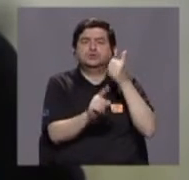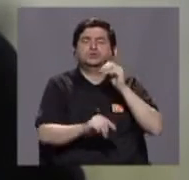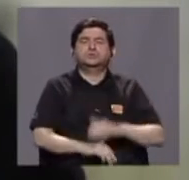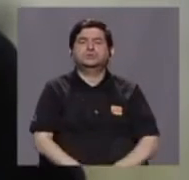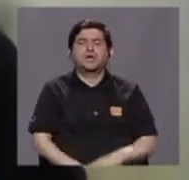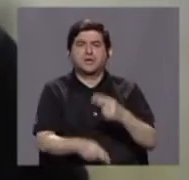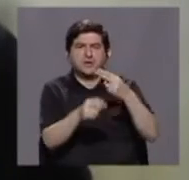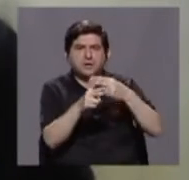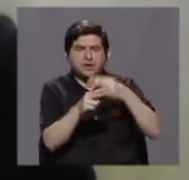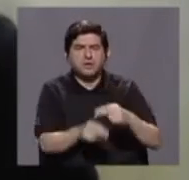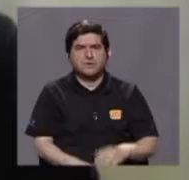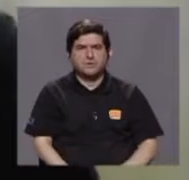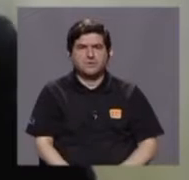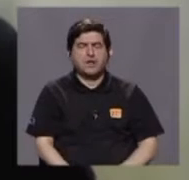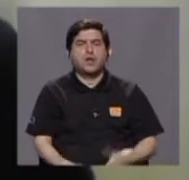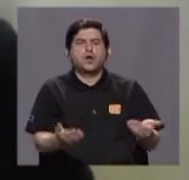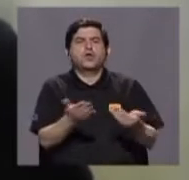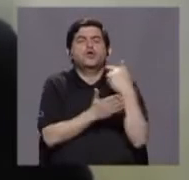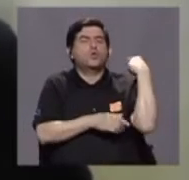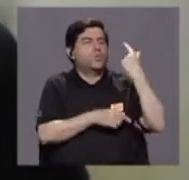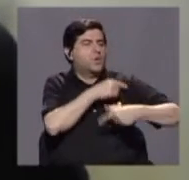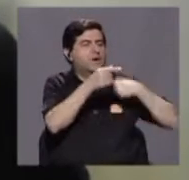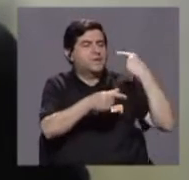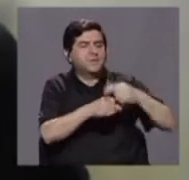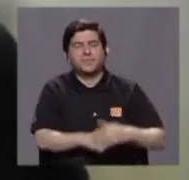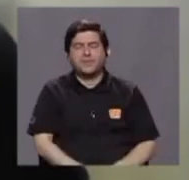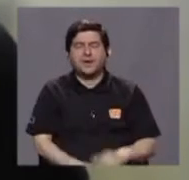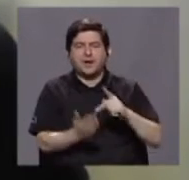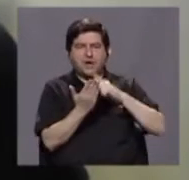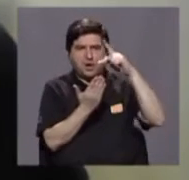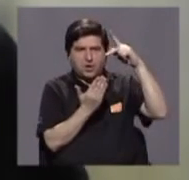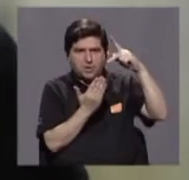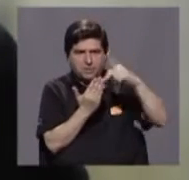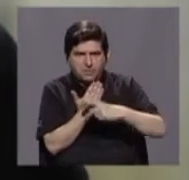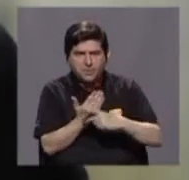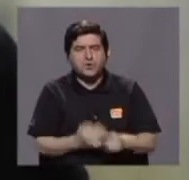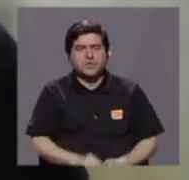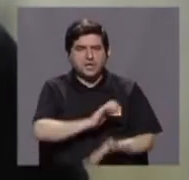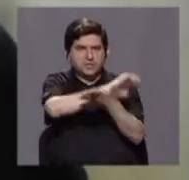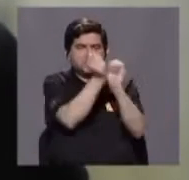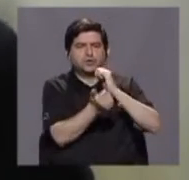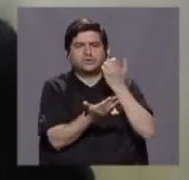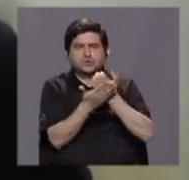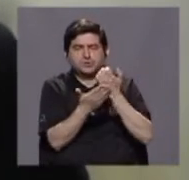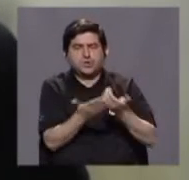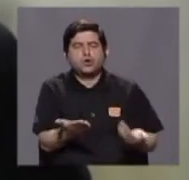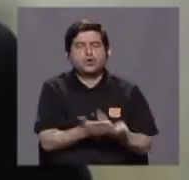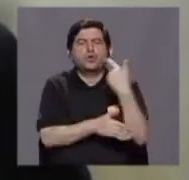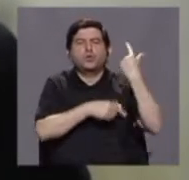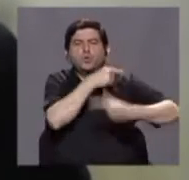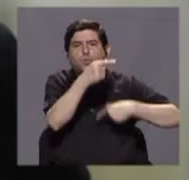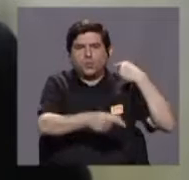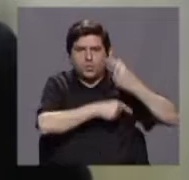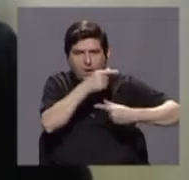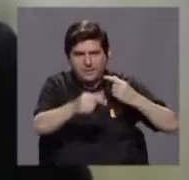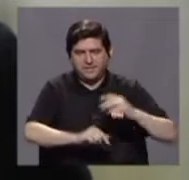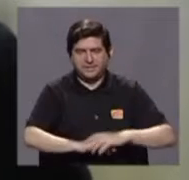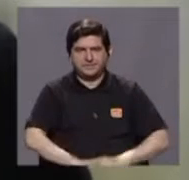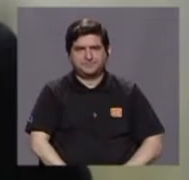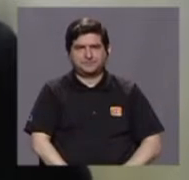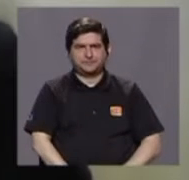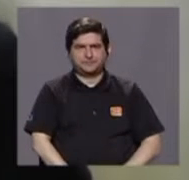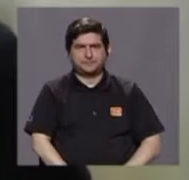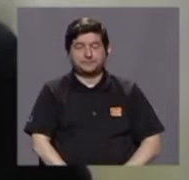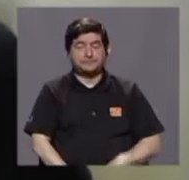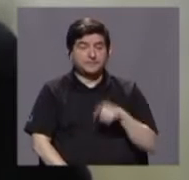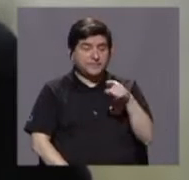se denomina Next Generation, que quiere decir proyectos de transformación económica para las nuevas generaciones,